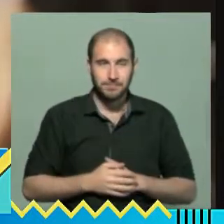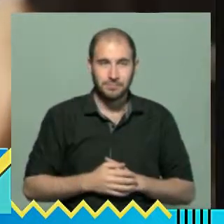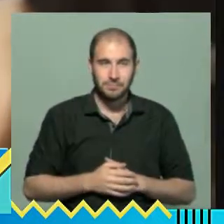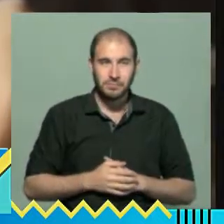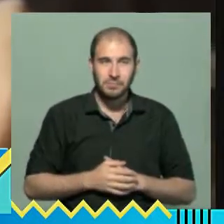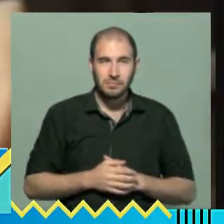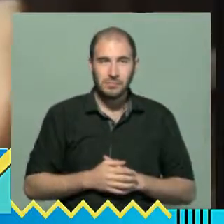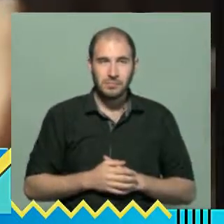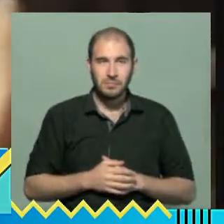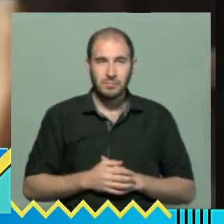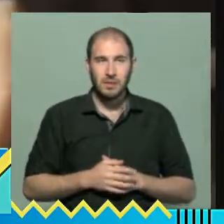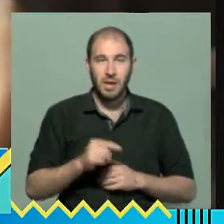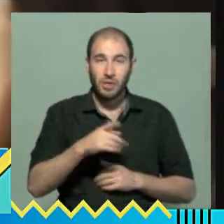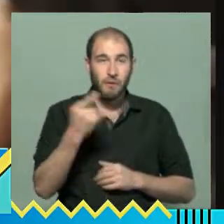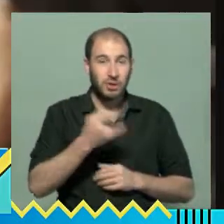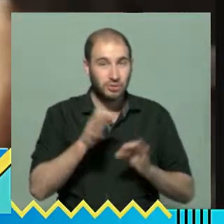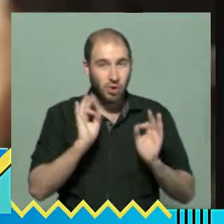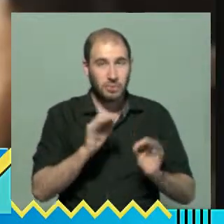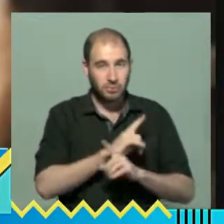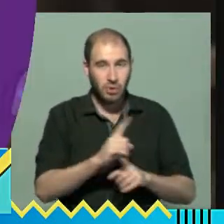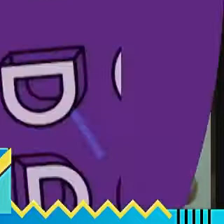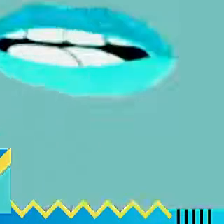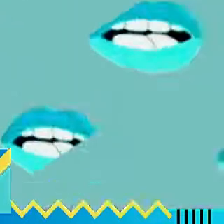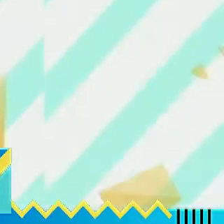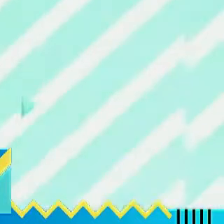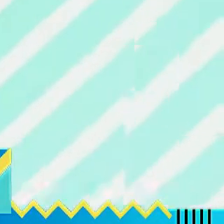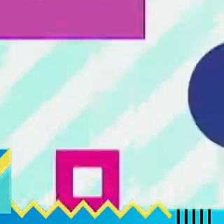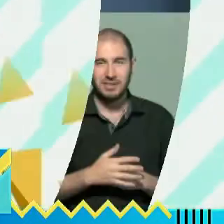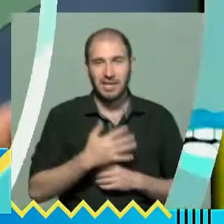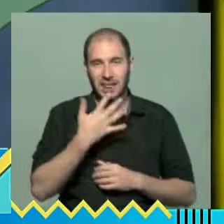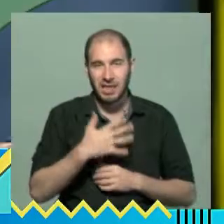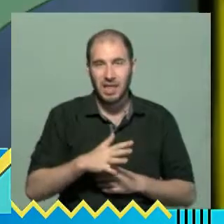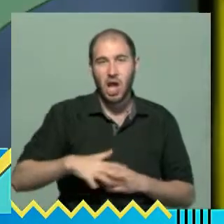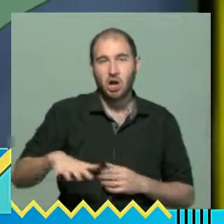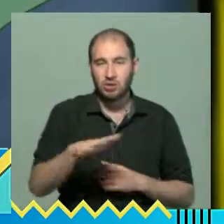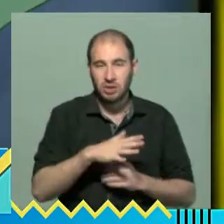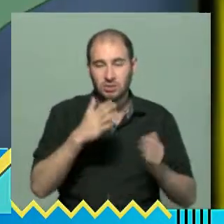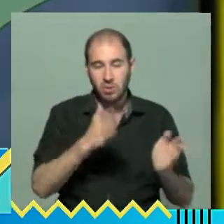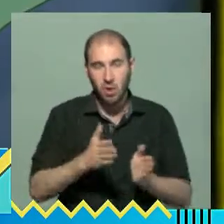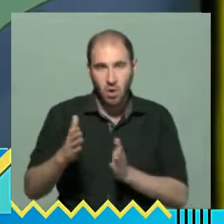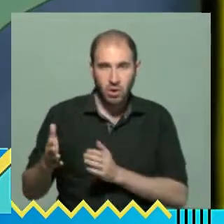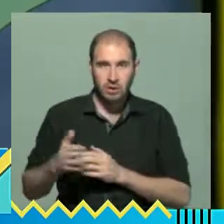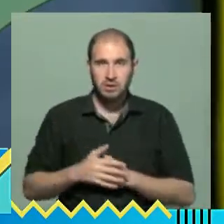es totalmente falso, pero esto hay que entenderlo en un contexto muchísimo más sistémico, que tiene que ver con redes